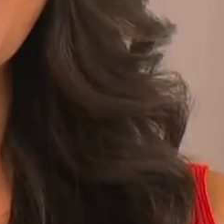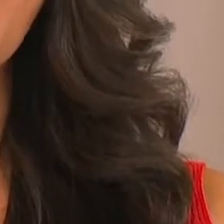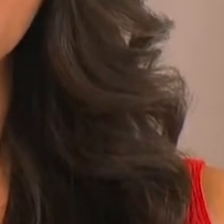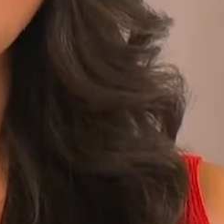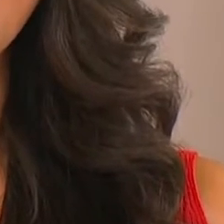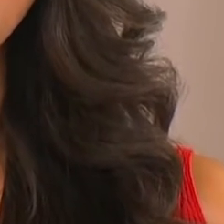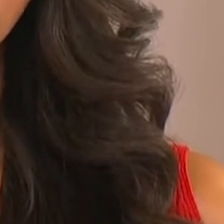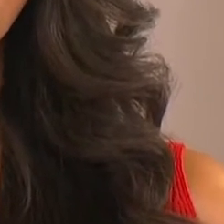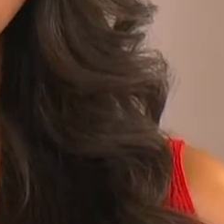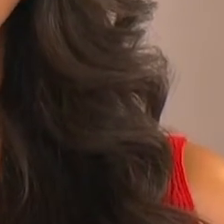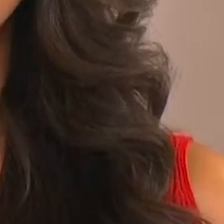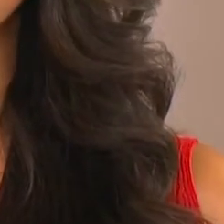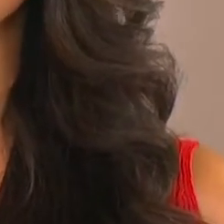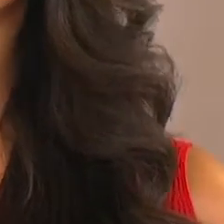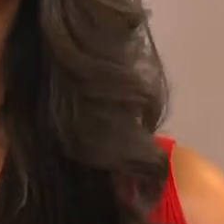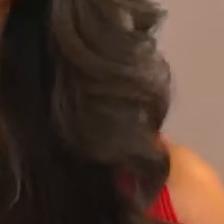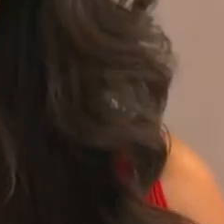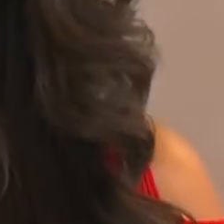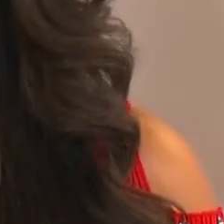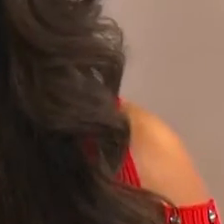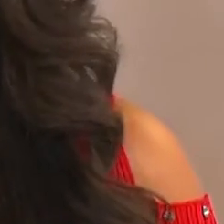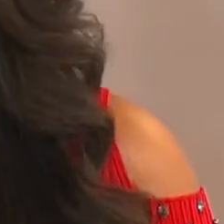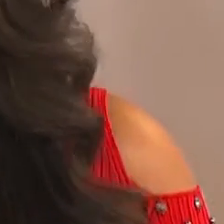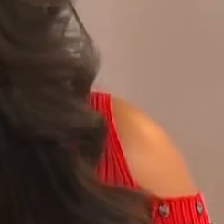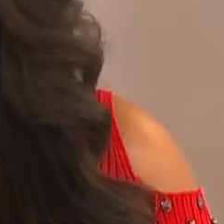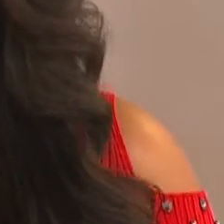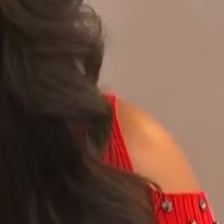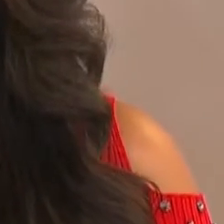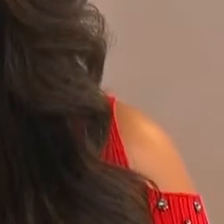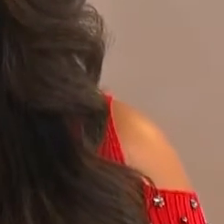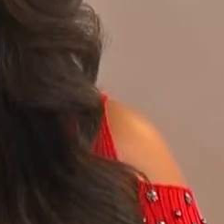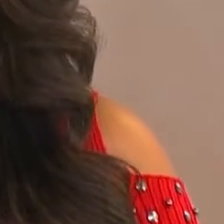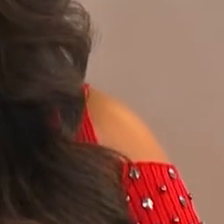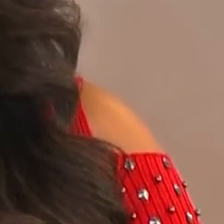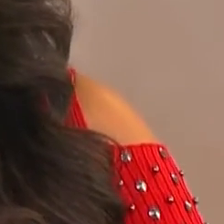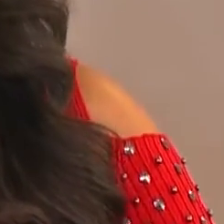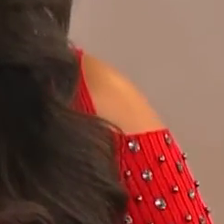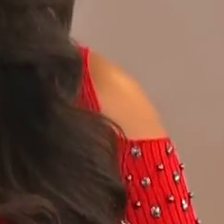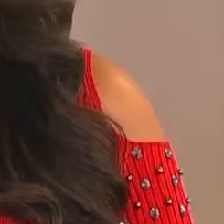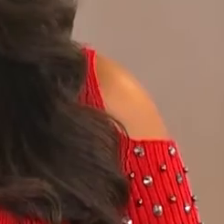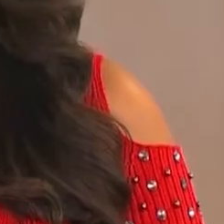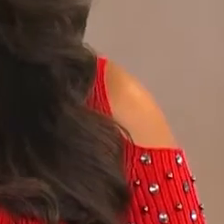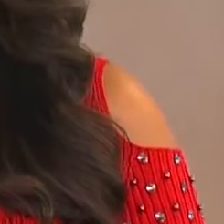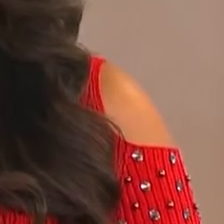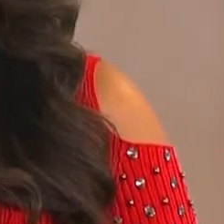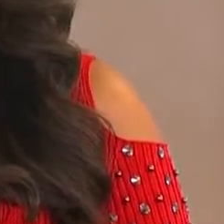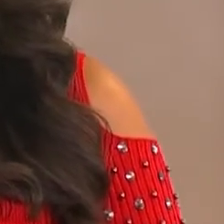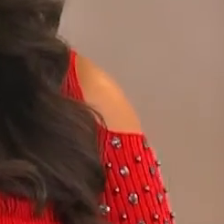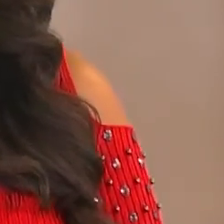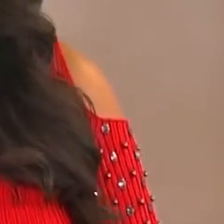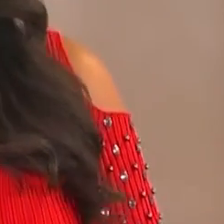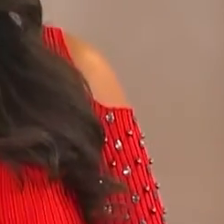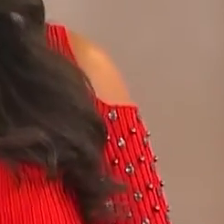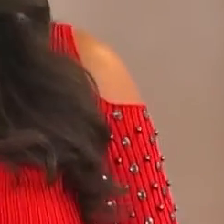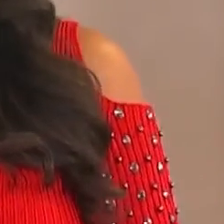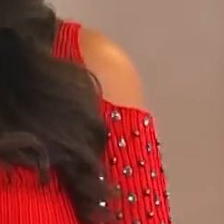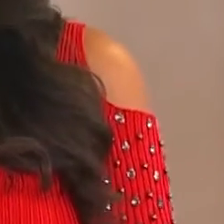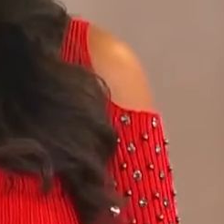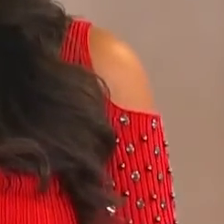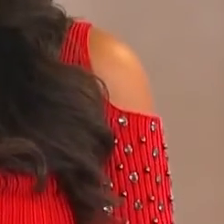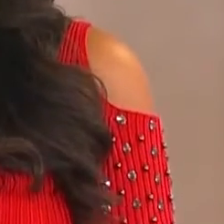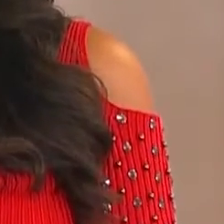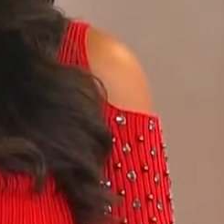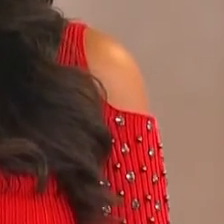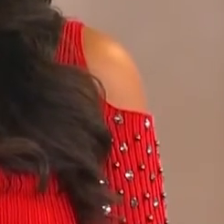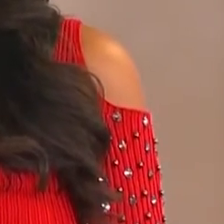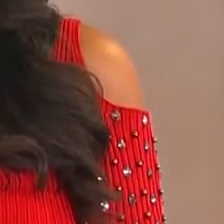Y después de comerciales, esperen sin estrés los artistas colombianos que empacarán maletas rumbo a México para ser parte de la edición número 18 del Vive Latino en